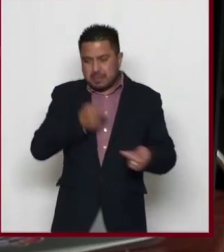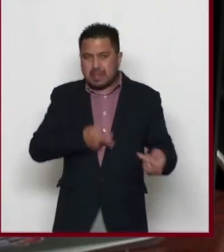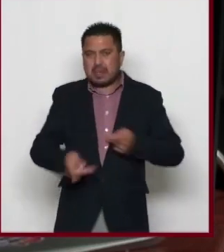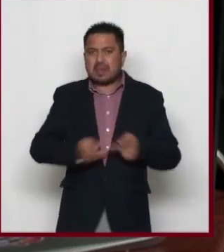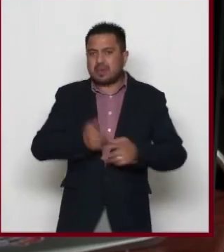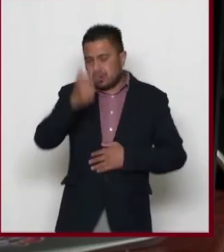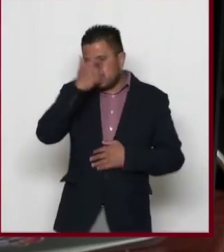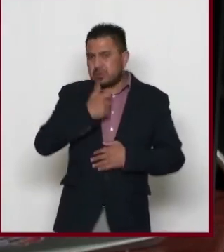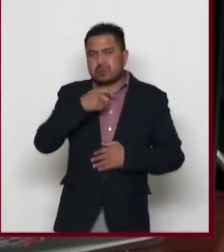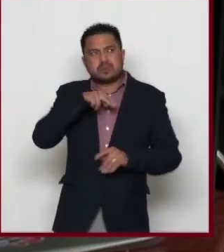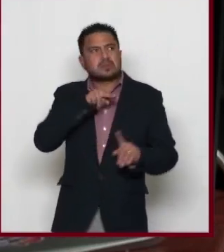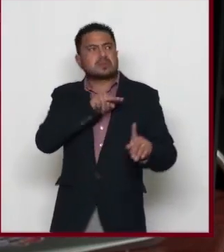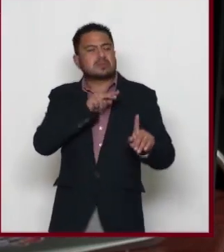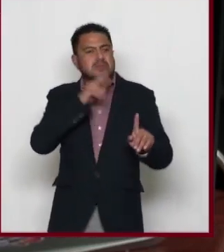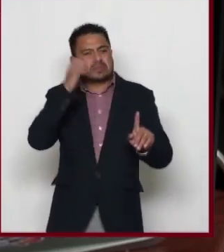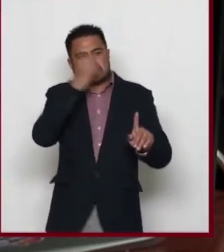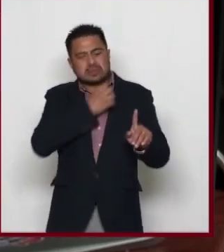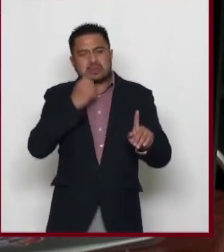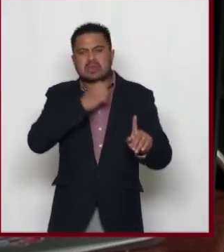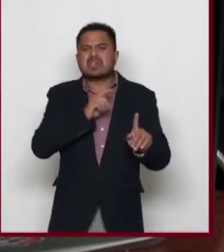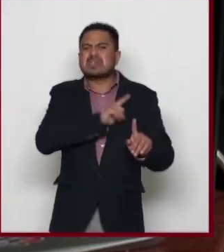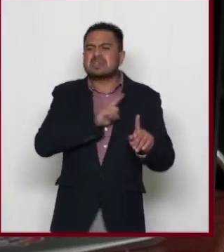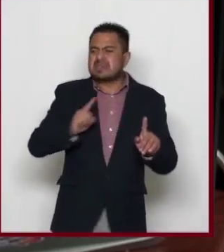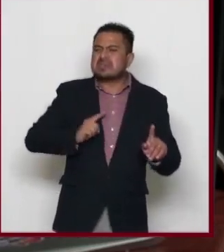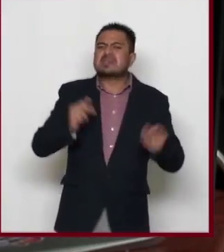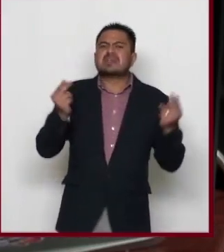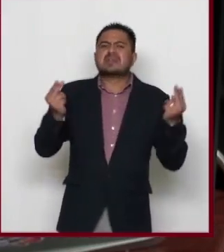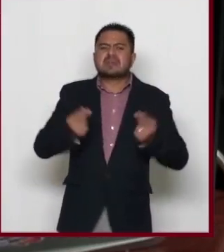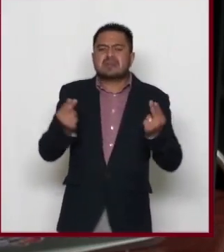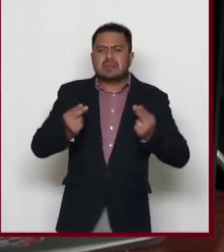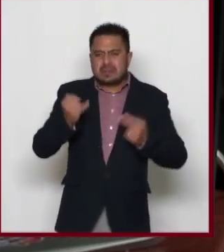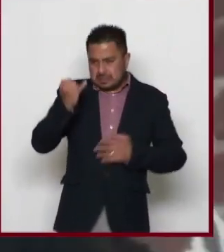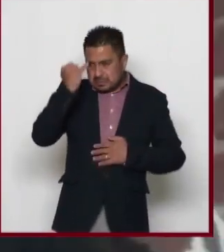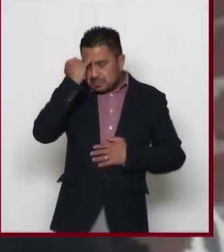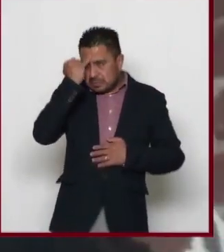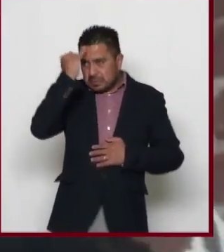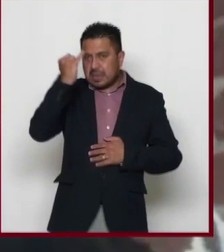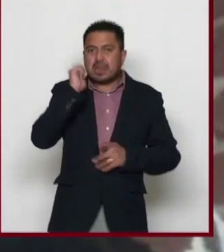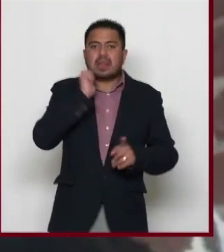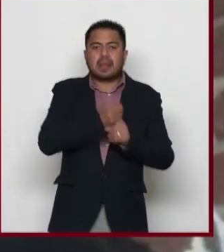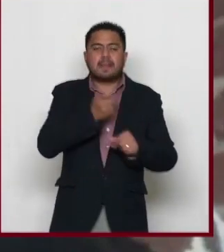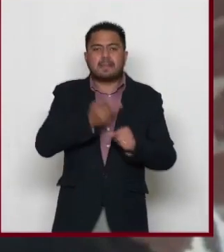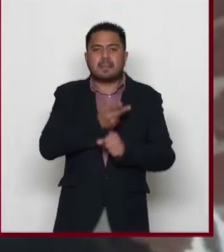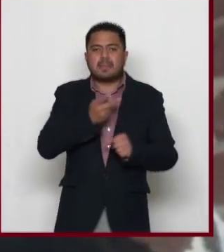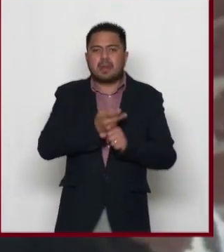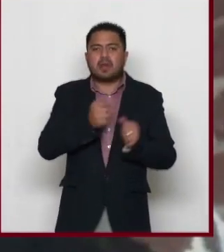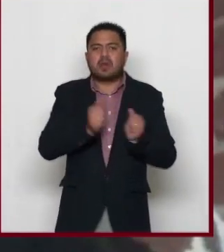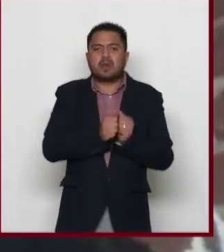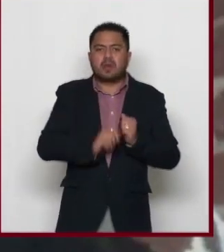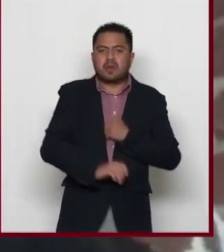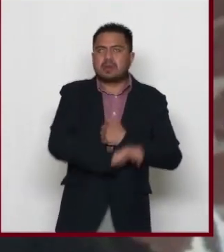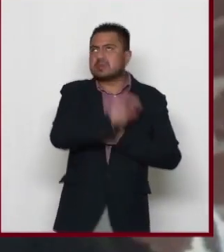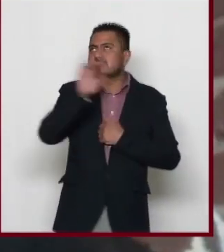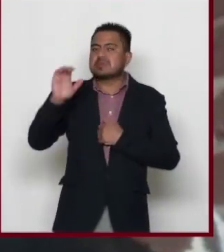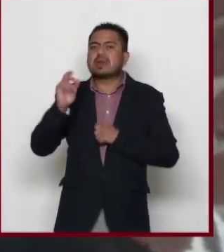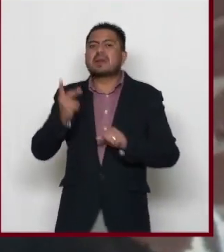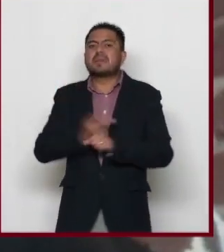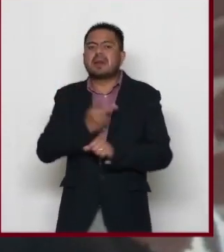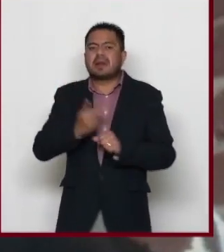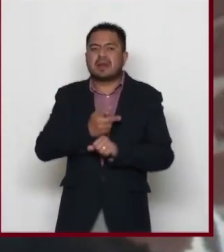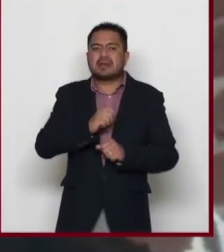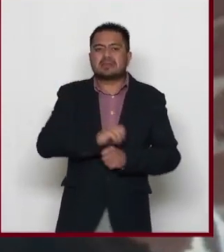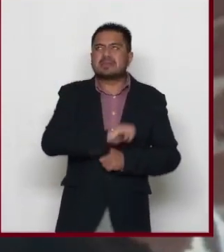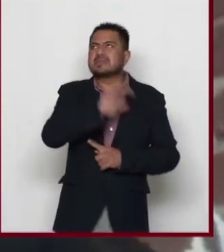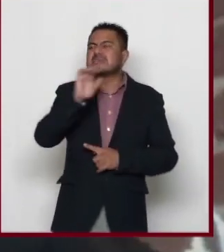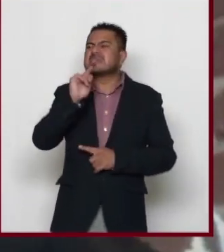Bueno, mire, para empezar, para preparar una noche de observación, se requiere una idea de lo